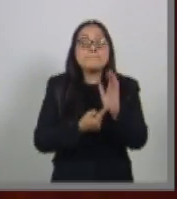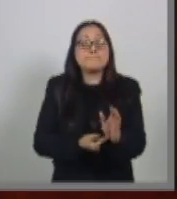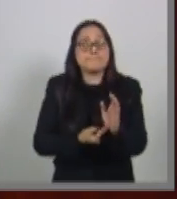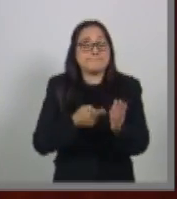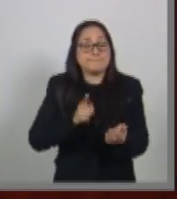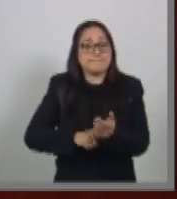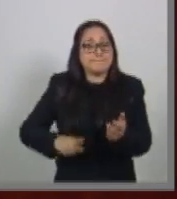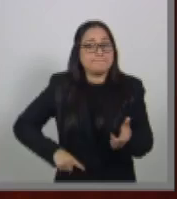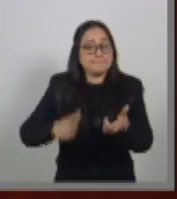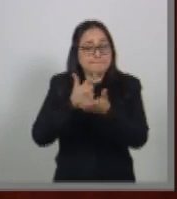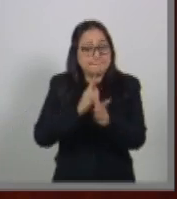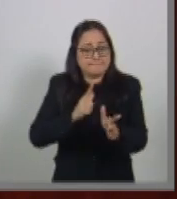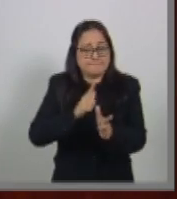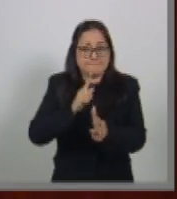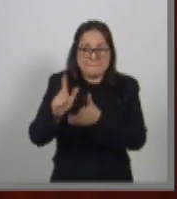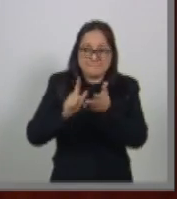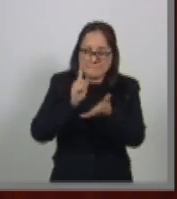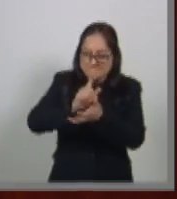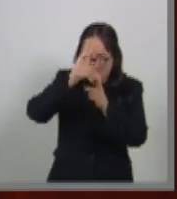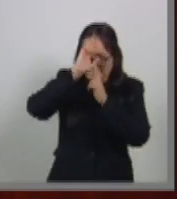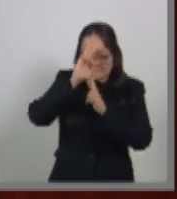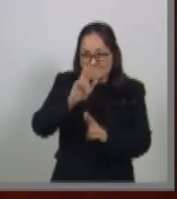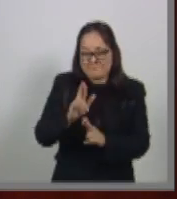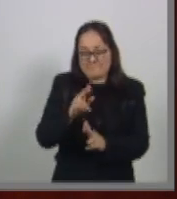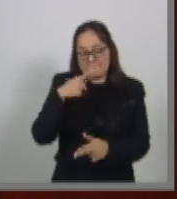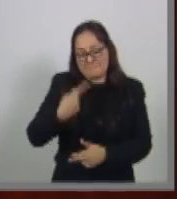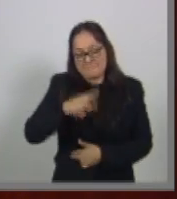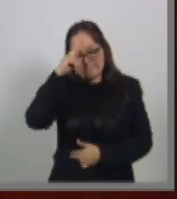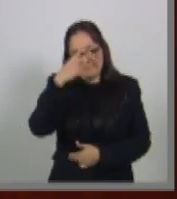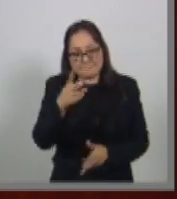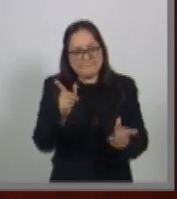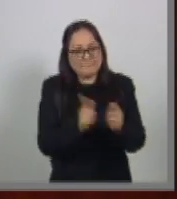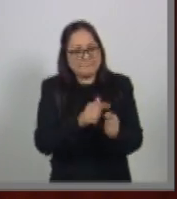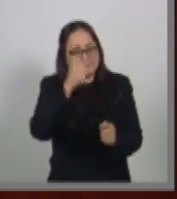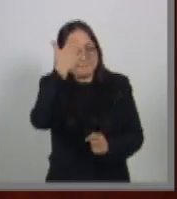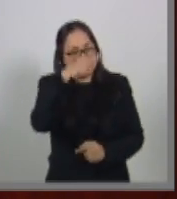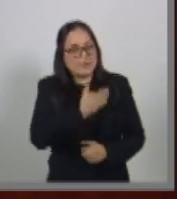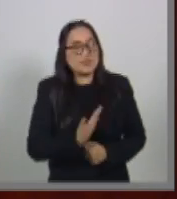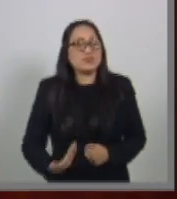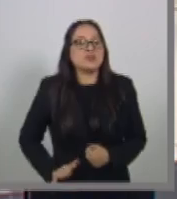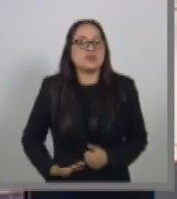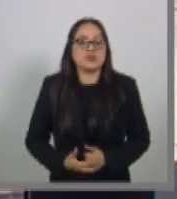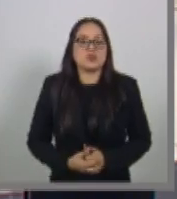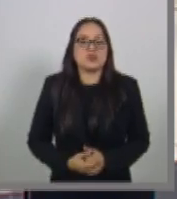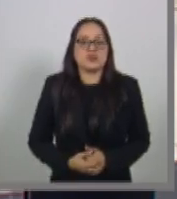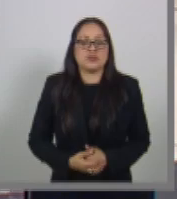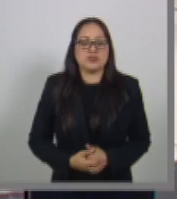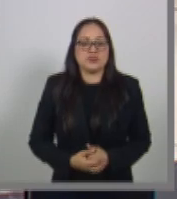democrático de derecho en nuestro país. Es cuanto, señor presidente.